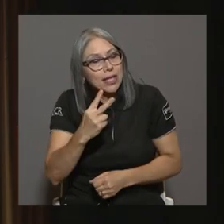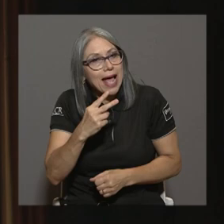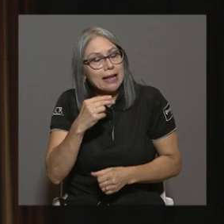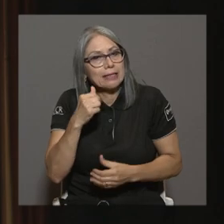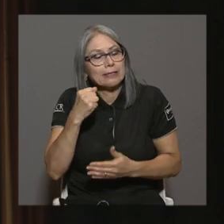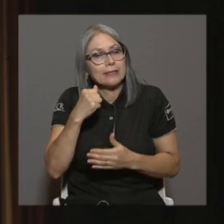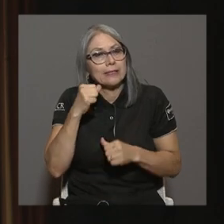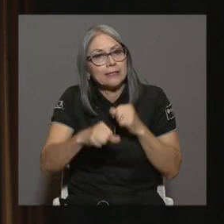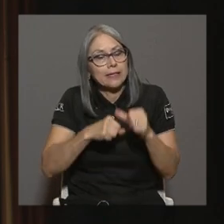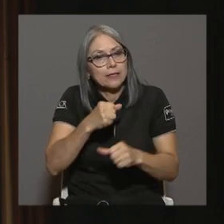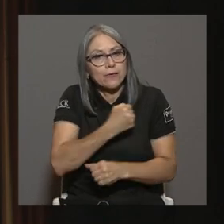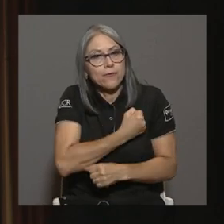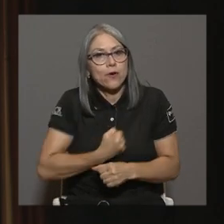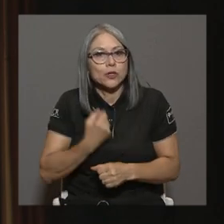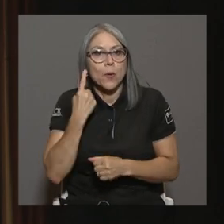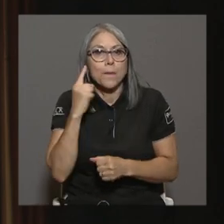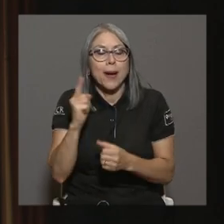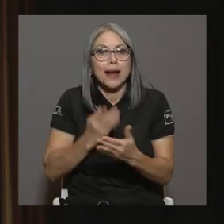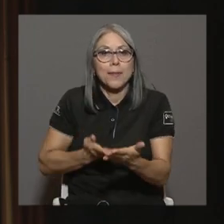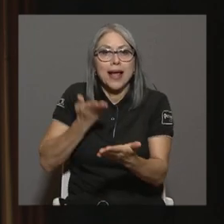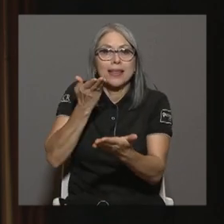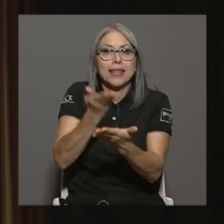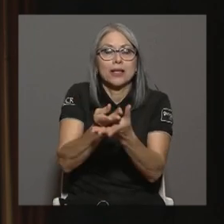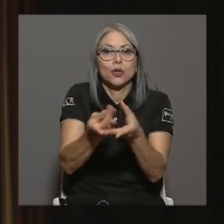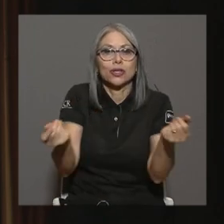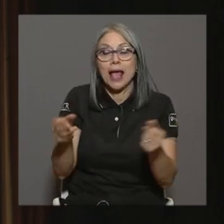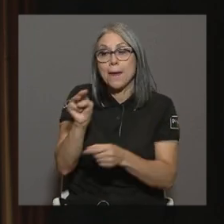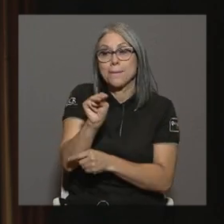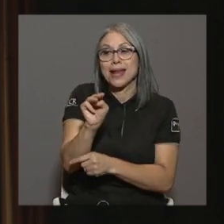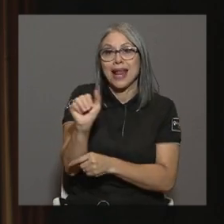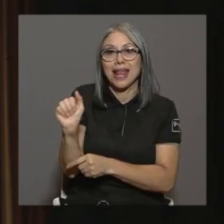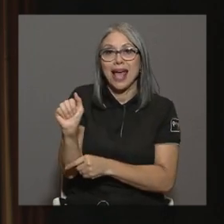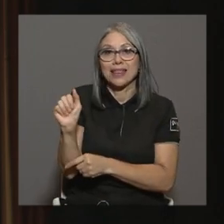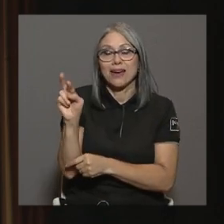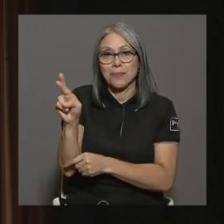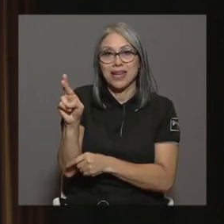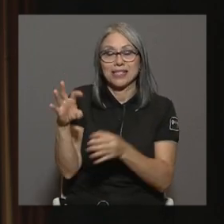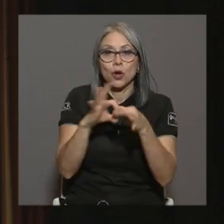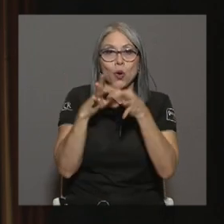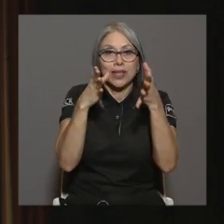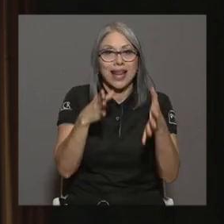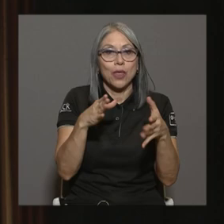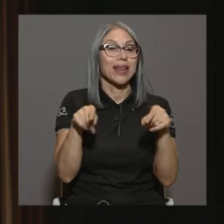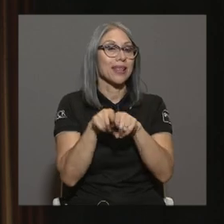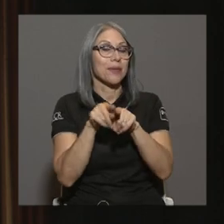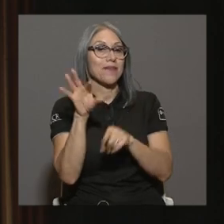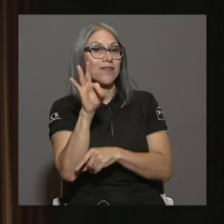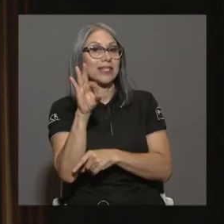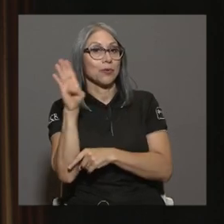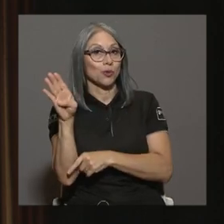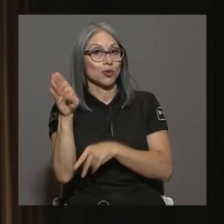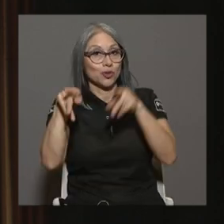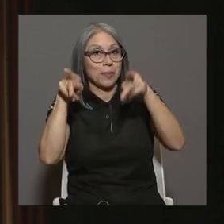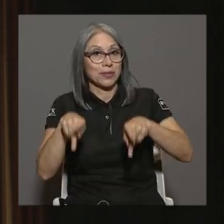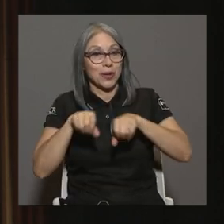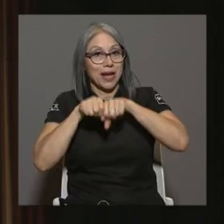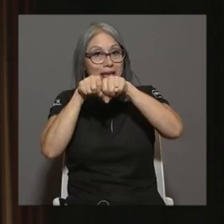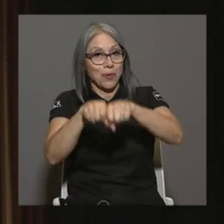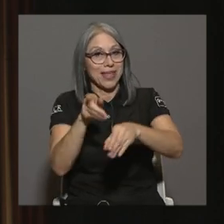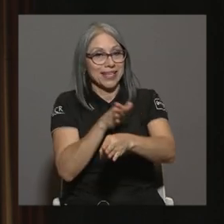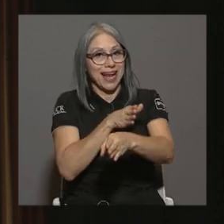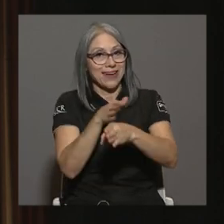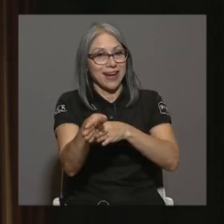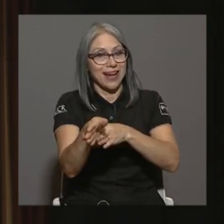plantear soluciones. María Alejandra Ramírez, coordinadora de la carrera, y Fresi Bustos, graduada de esta carrera,